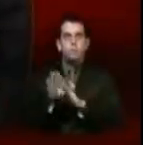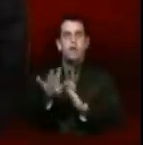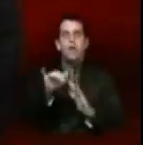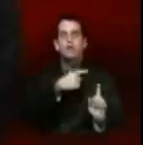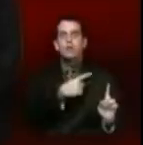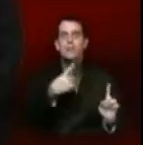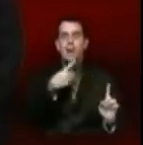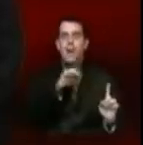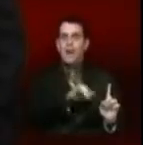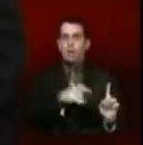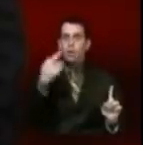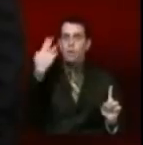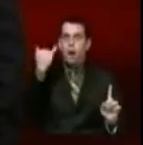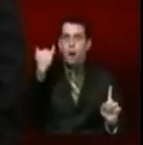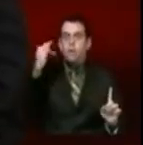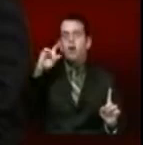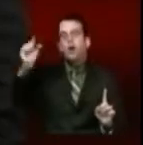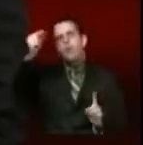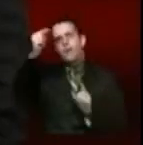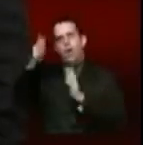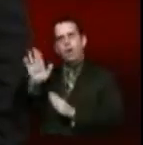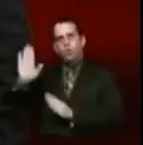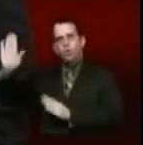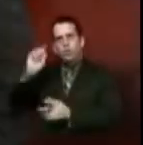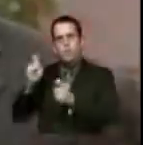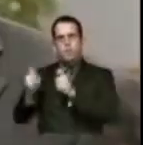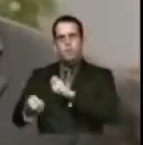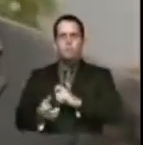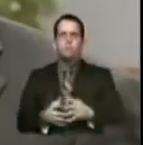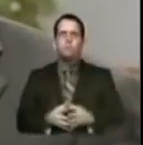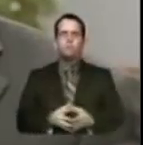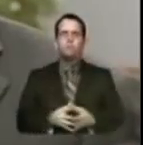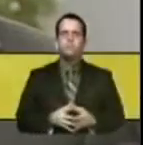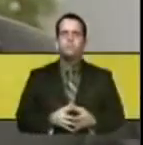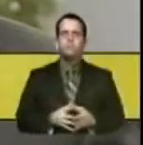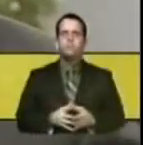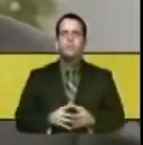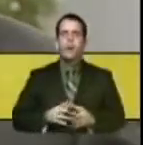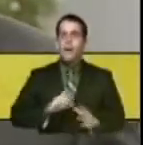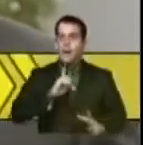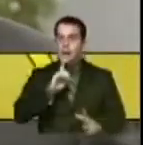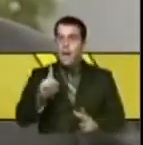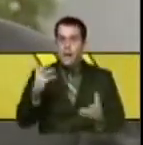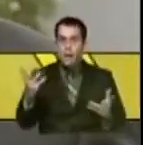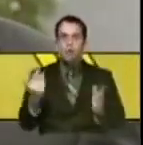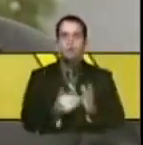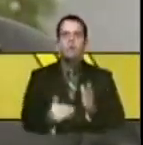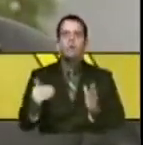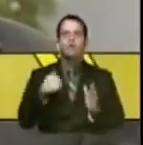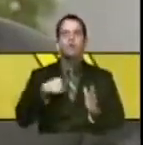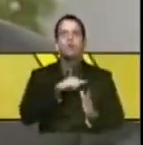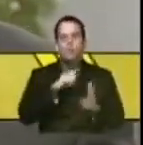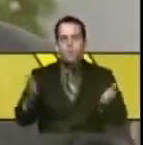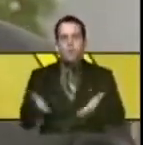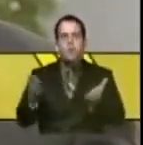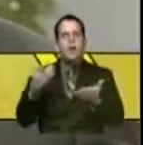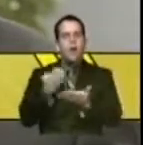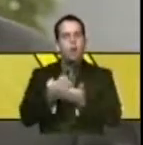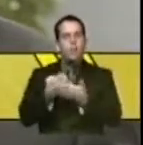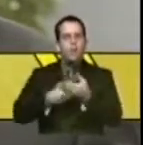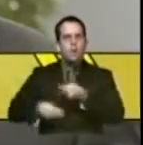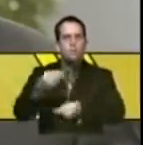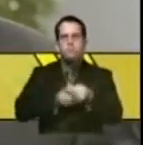medidas impuestas por la administración de gobierno. La realidad es, de nuevo, estamos generando actividad económica. Si tú miras todos